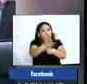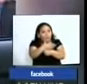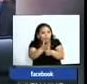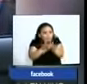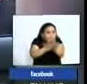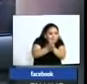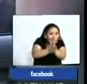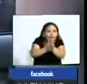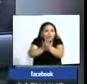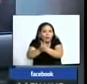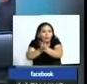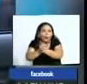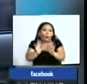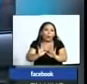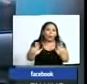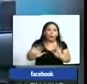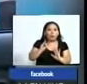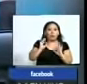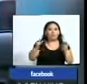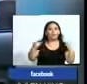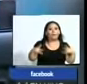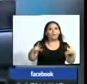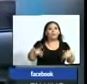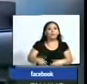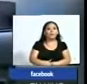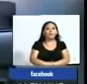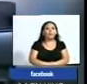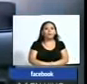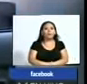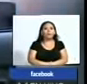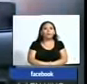las que no quieren que se les involucre.